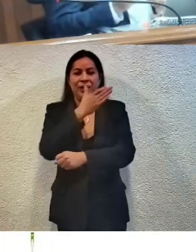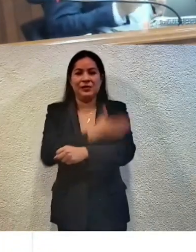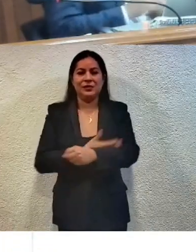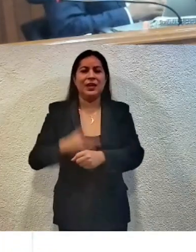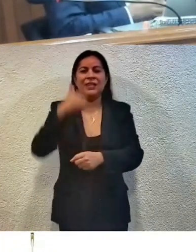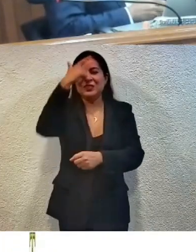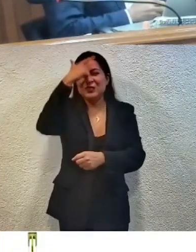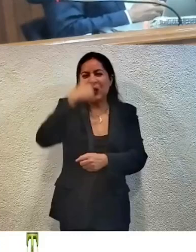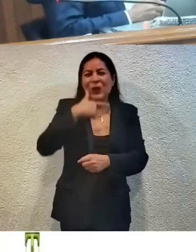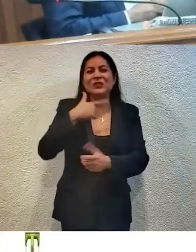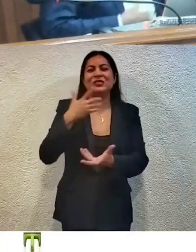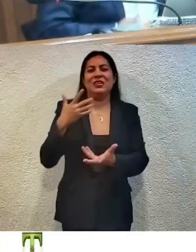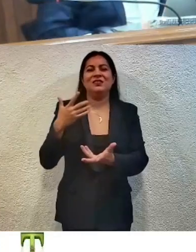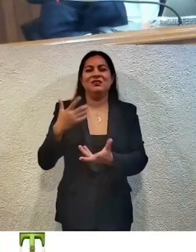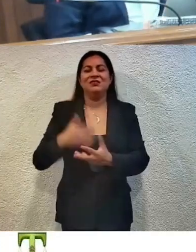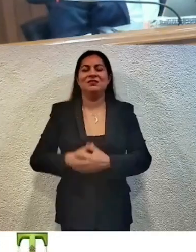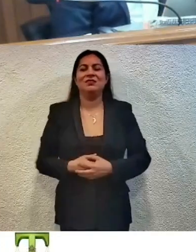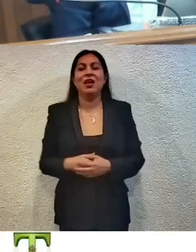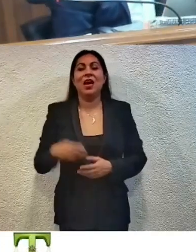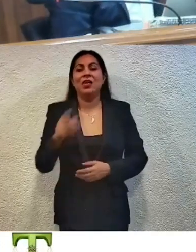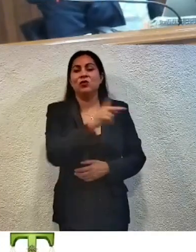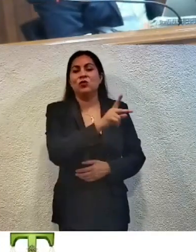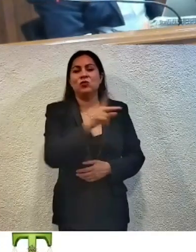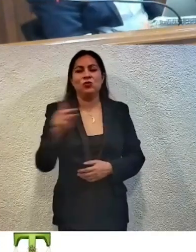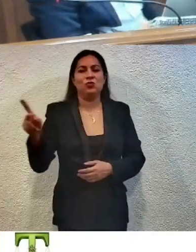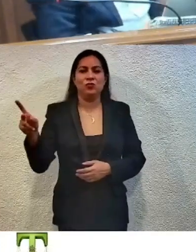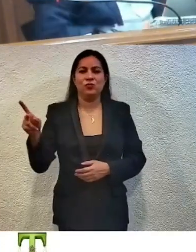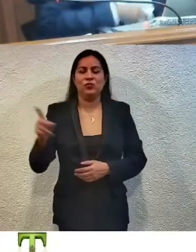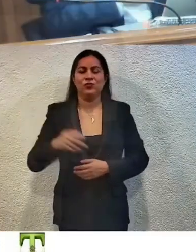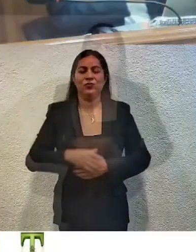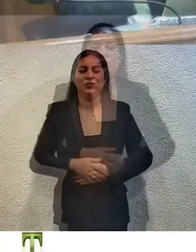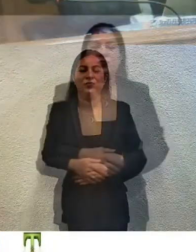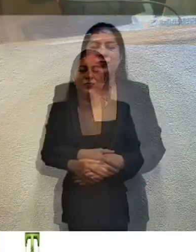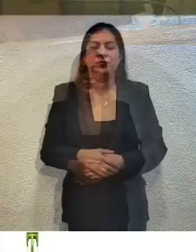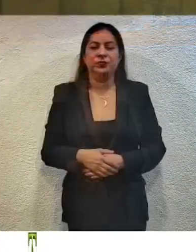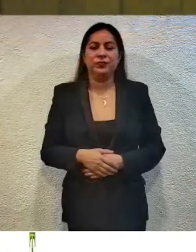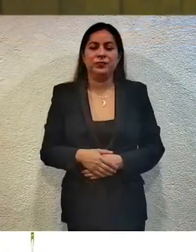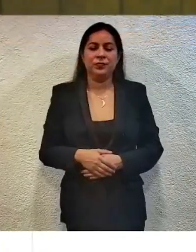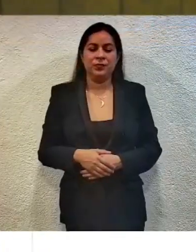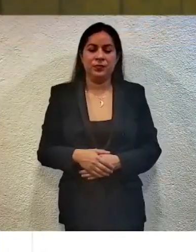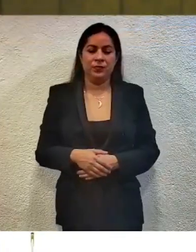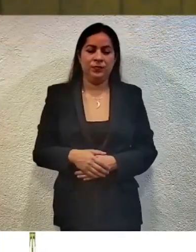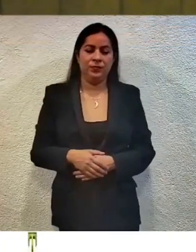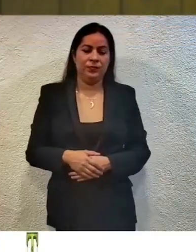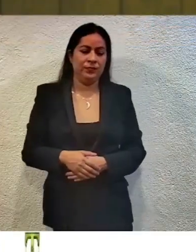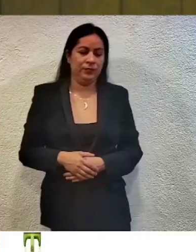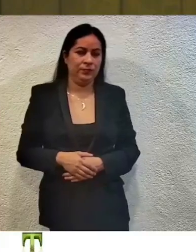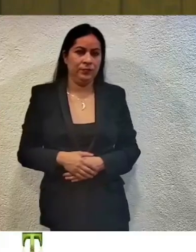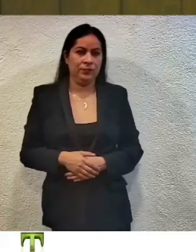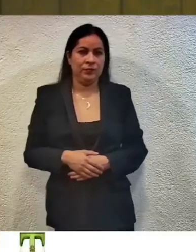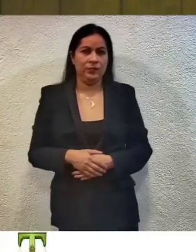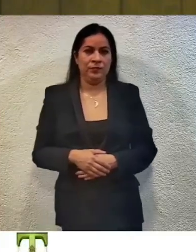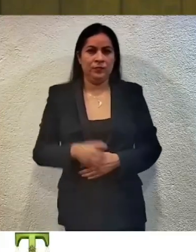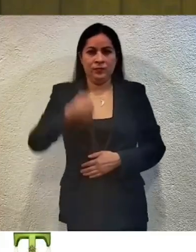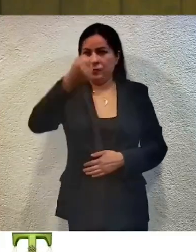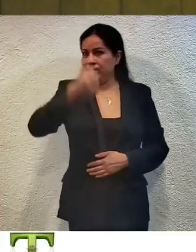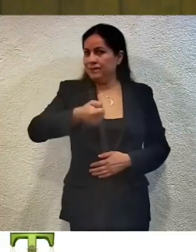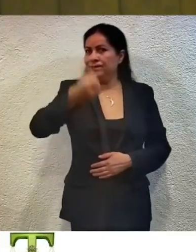buenas tardes, noches a todas y a todos. Un saludo